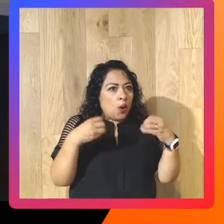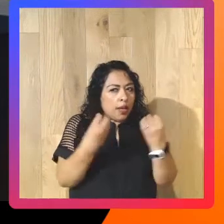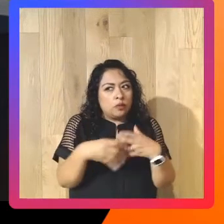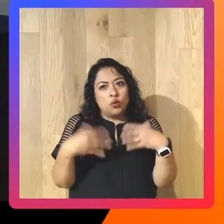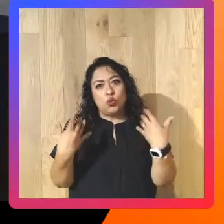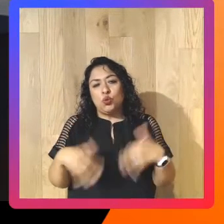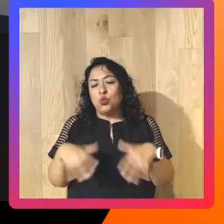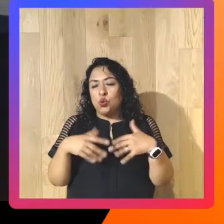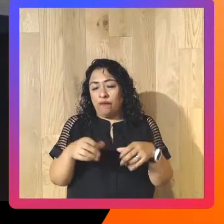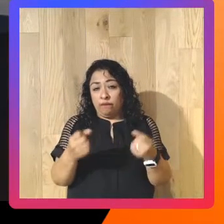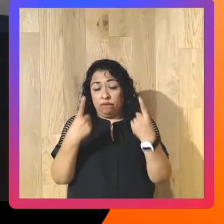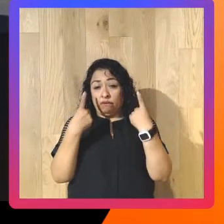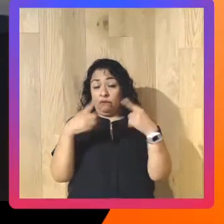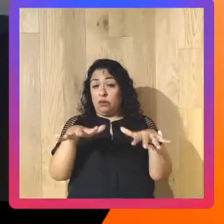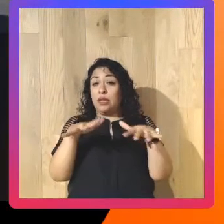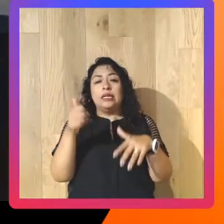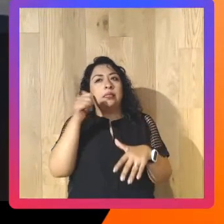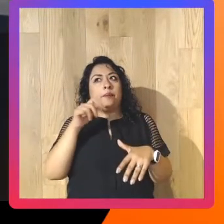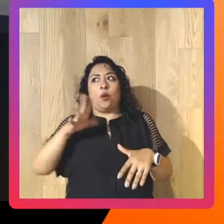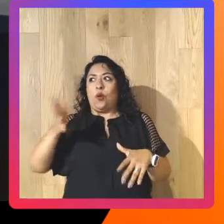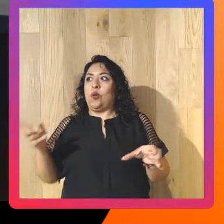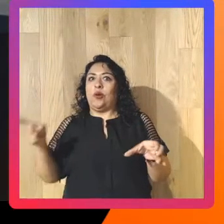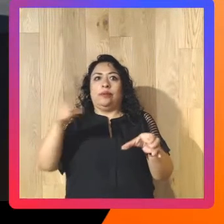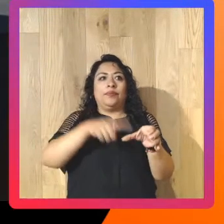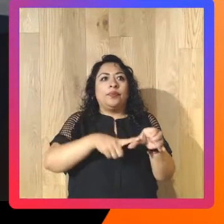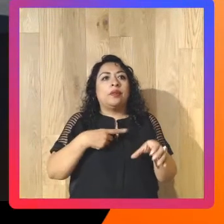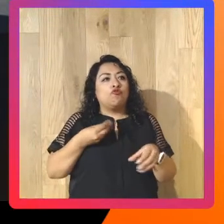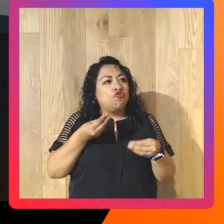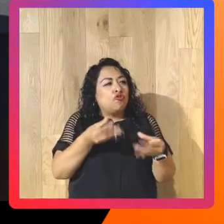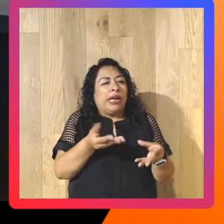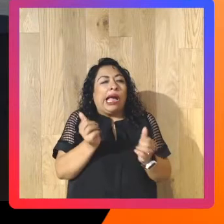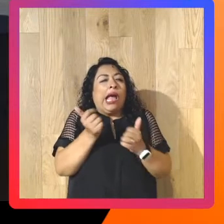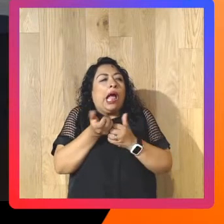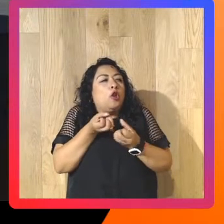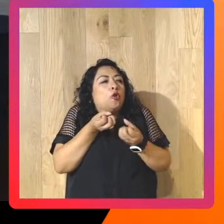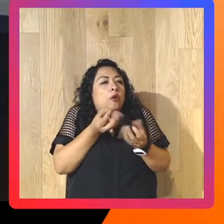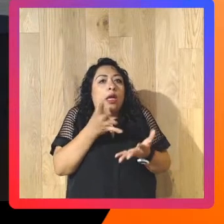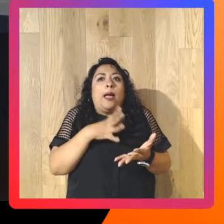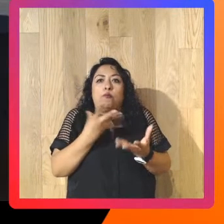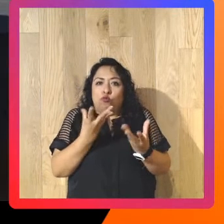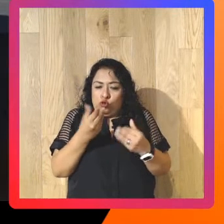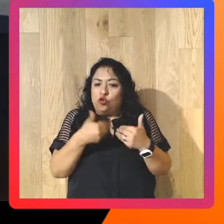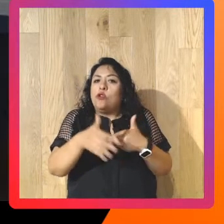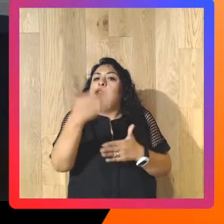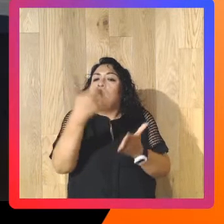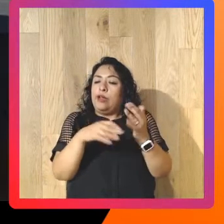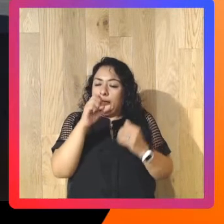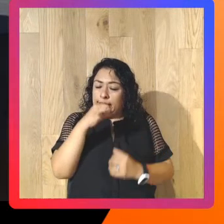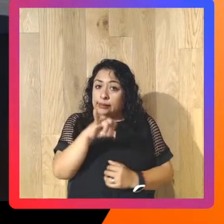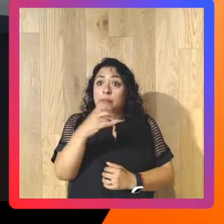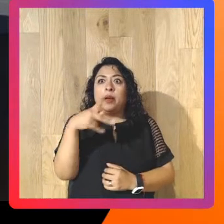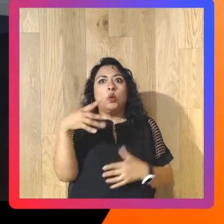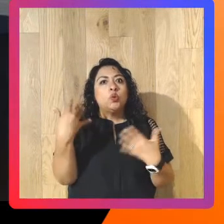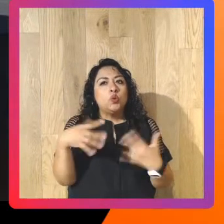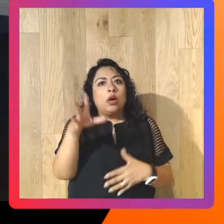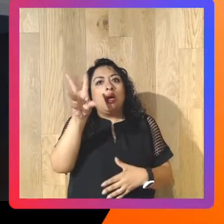aquí y siempre es un orgullo pertenecer y cada día contribuir con un granito de arena. Tenemos mucho por hacer, pero qué